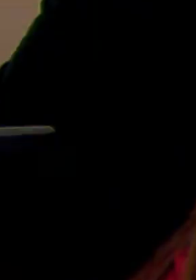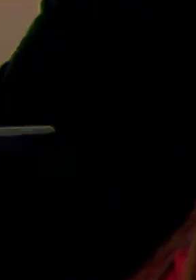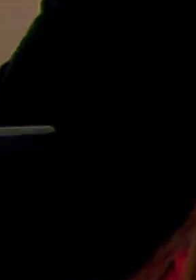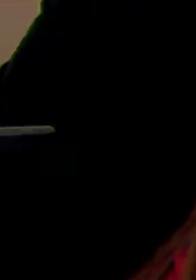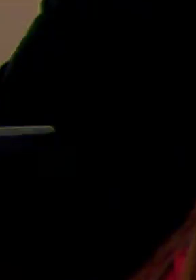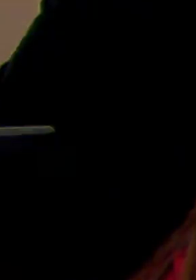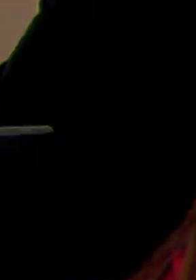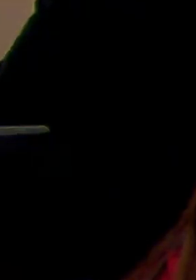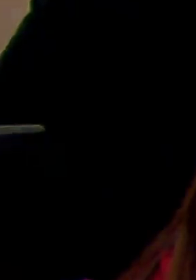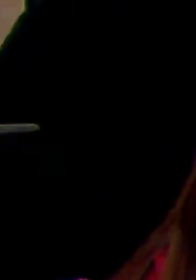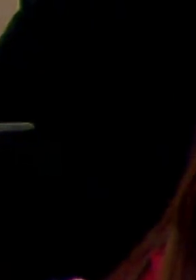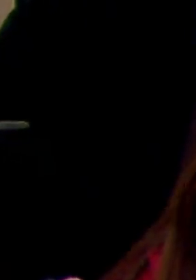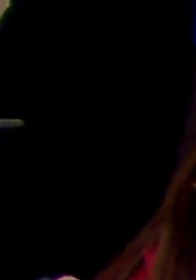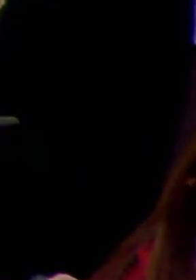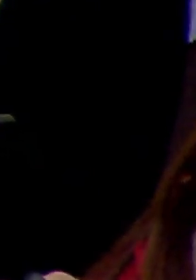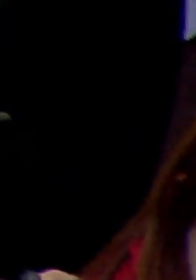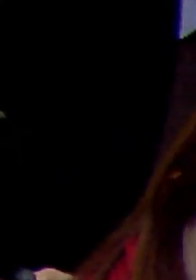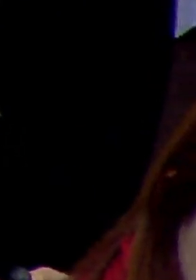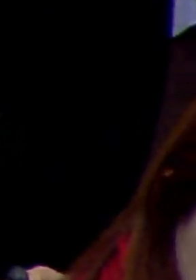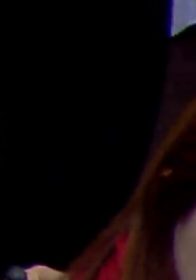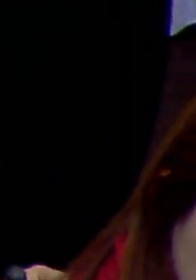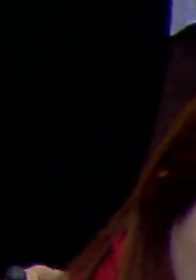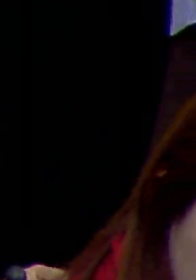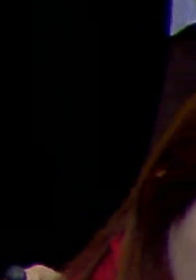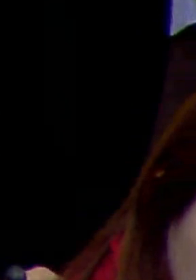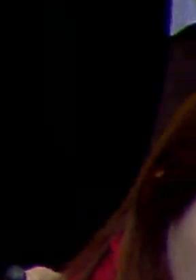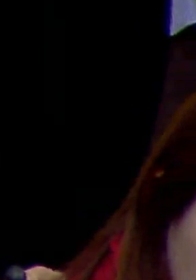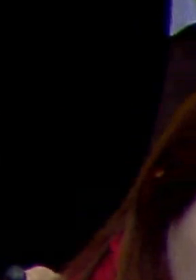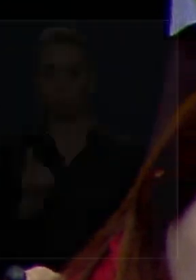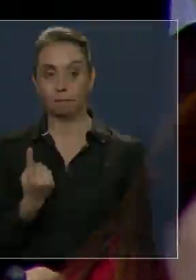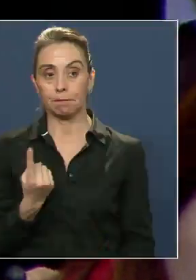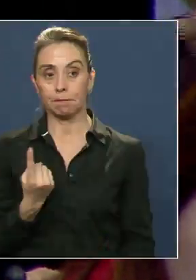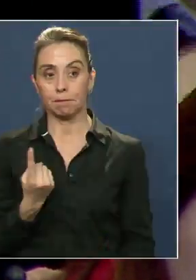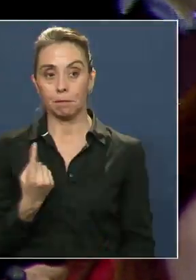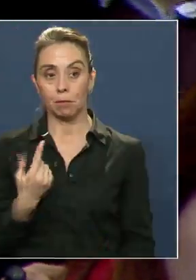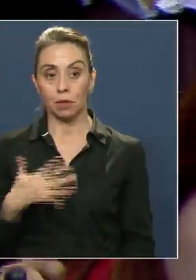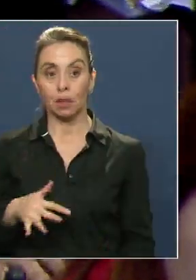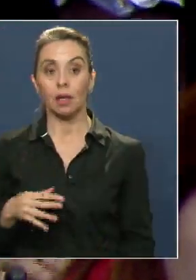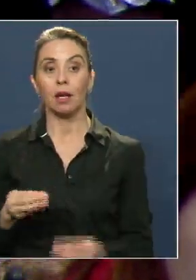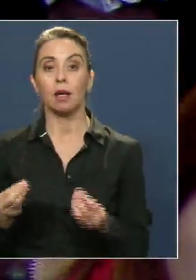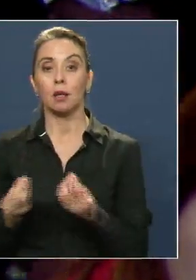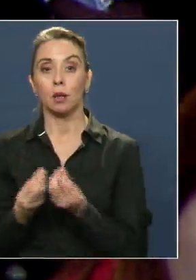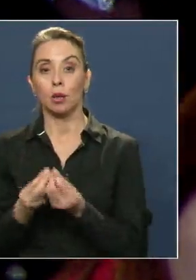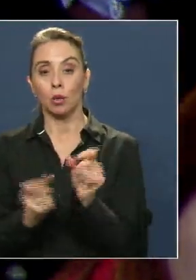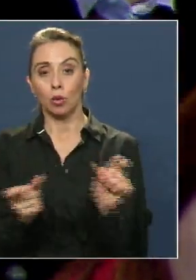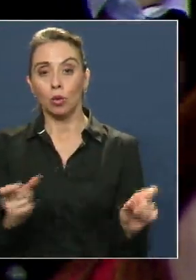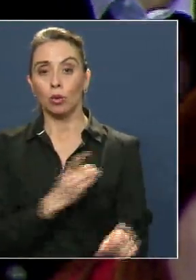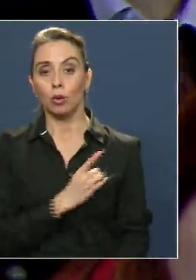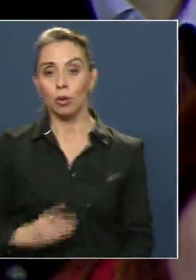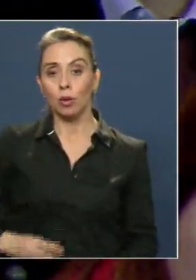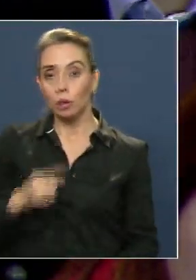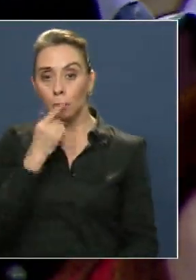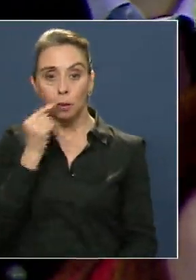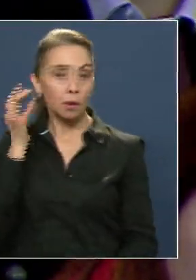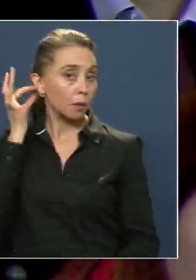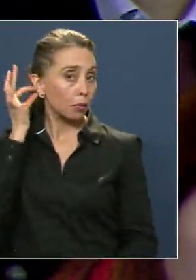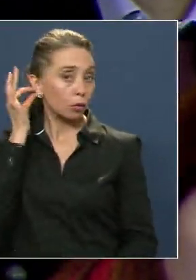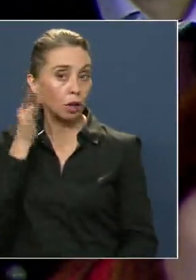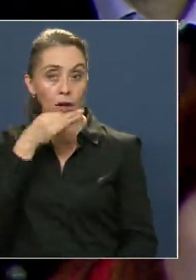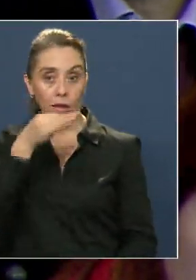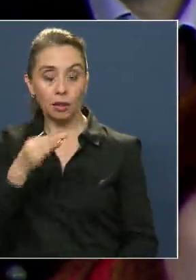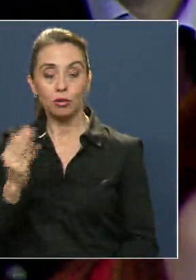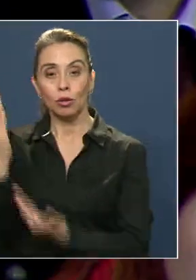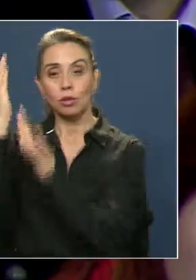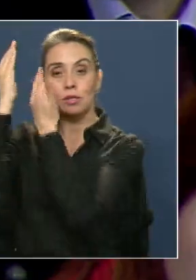Muchas gracias, presidente. En primer lugar, por supuesto, como lo han hecho muchas y muchos de mis colegas, quisiera saludar